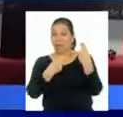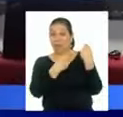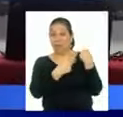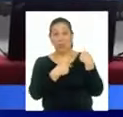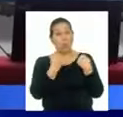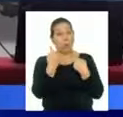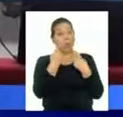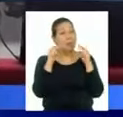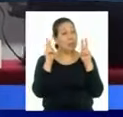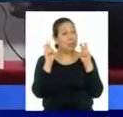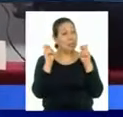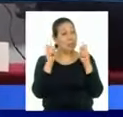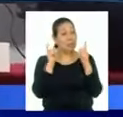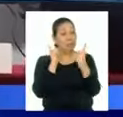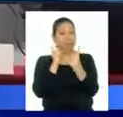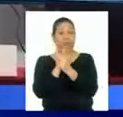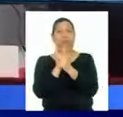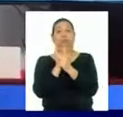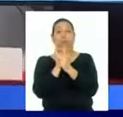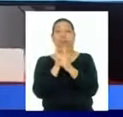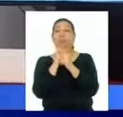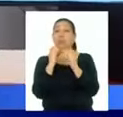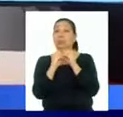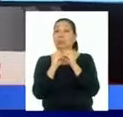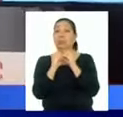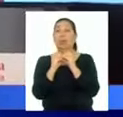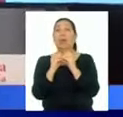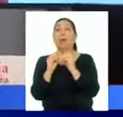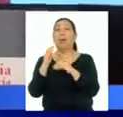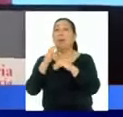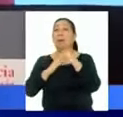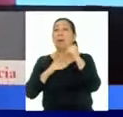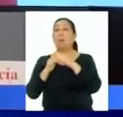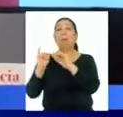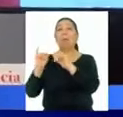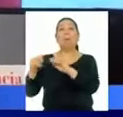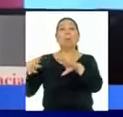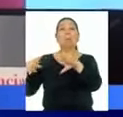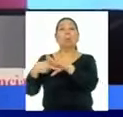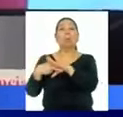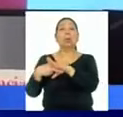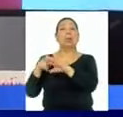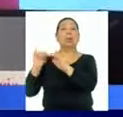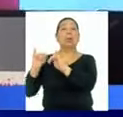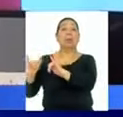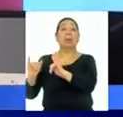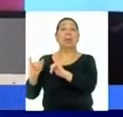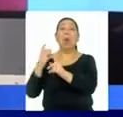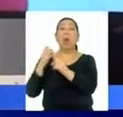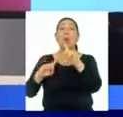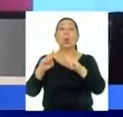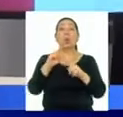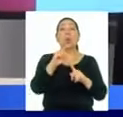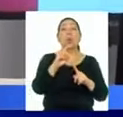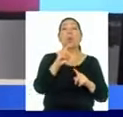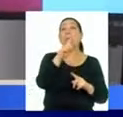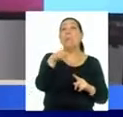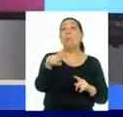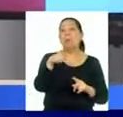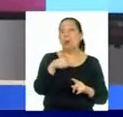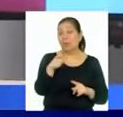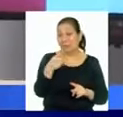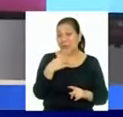primeros temas con los que nos encontramos fue con obras paralizadas y obras que ya habían sido declaradas nulas, como es el caso